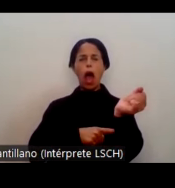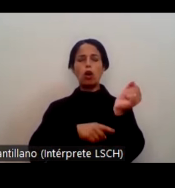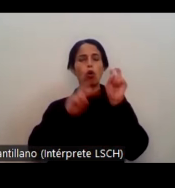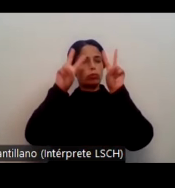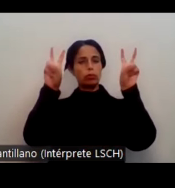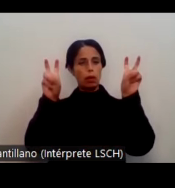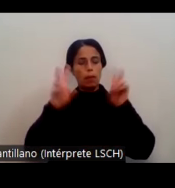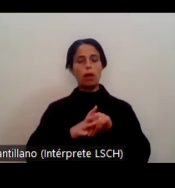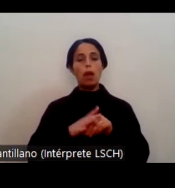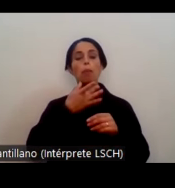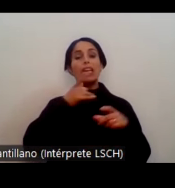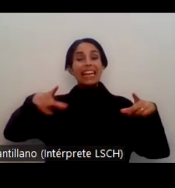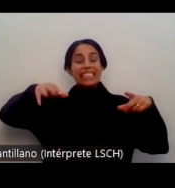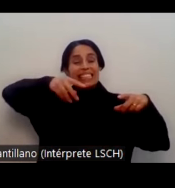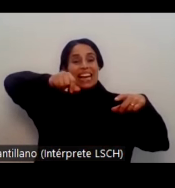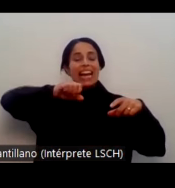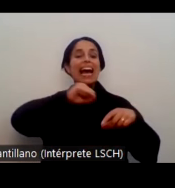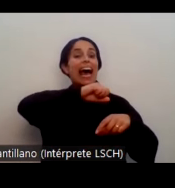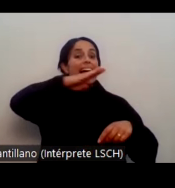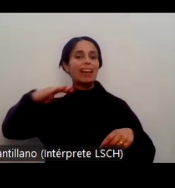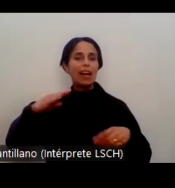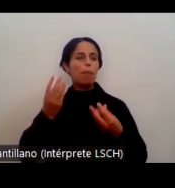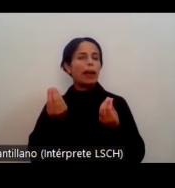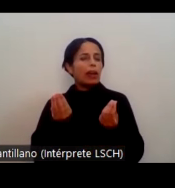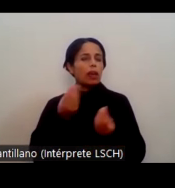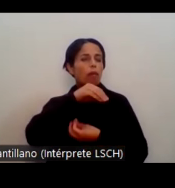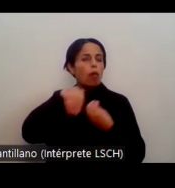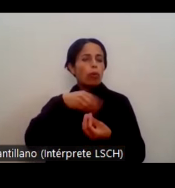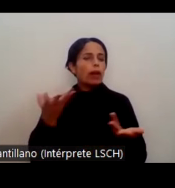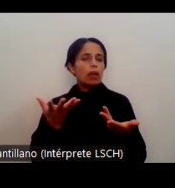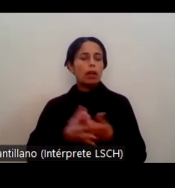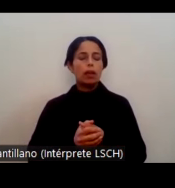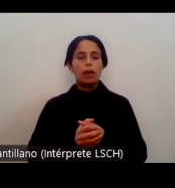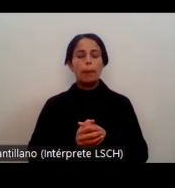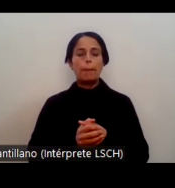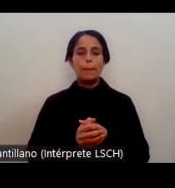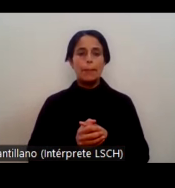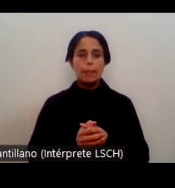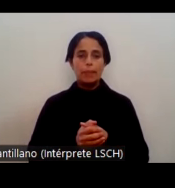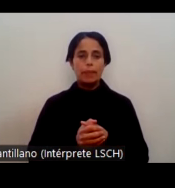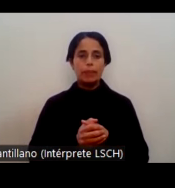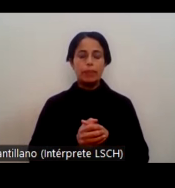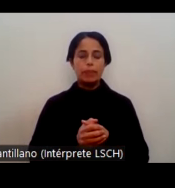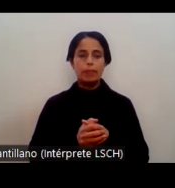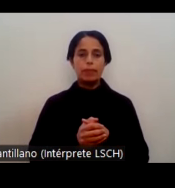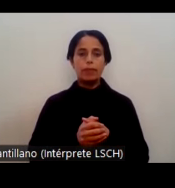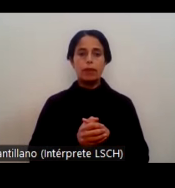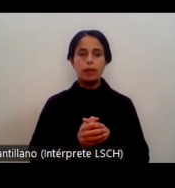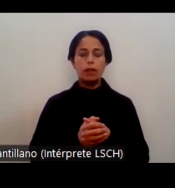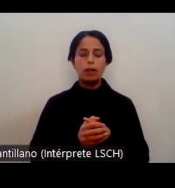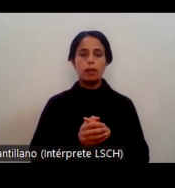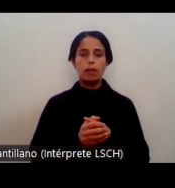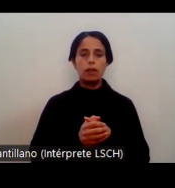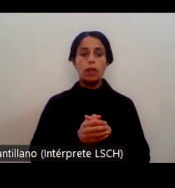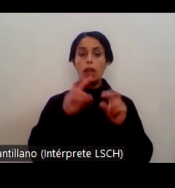Porque el Salar de Atacama involucra el Salar de Atacama propiamente tal, pero en realidad en